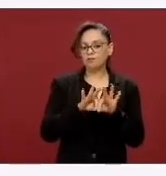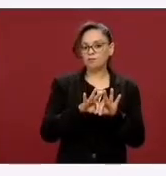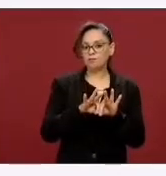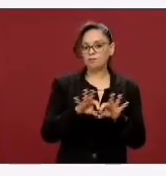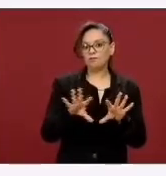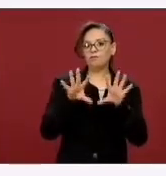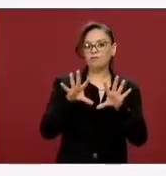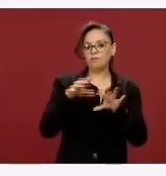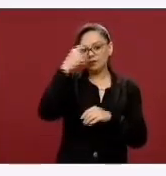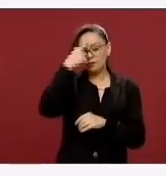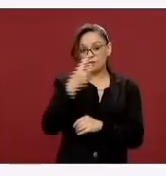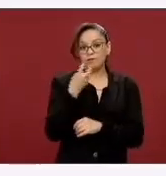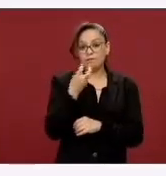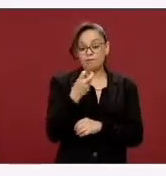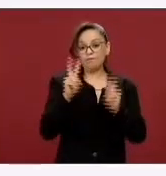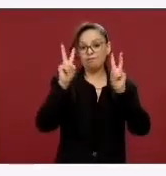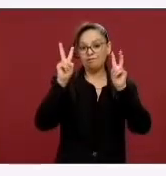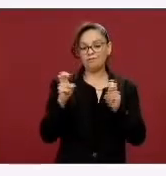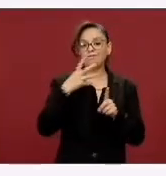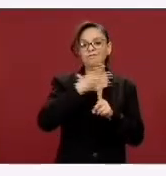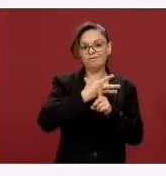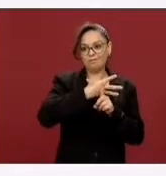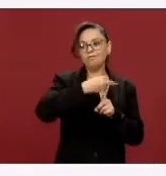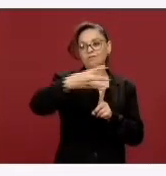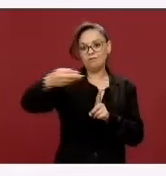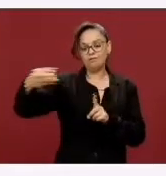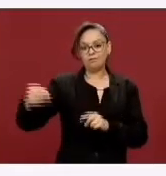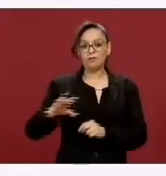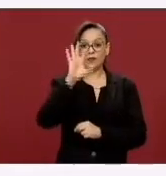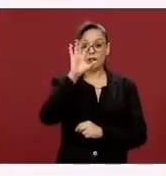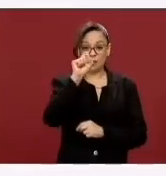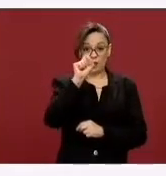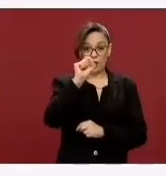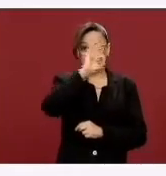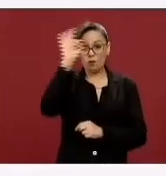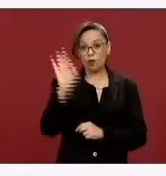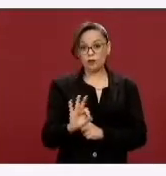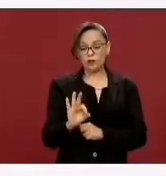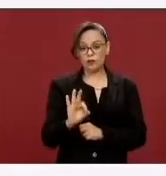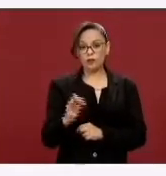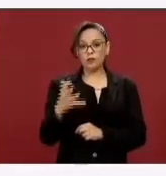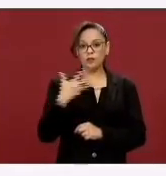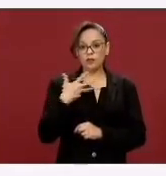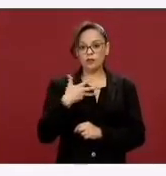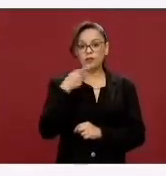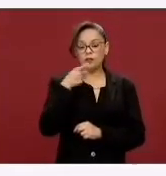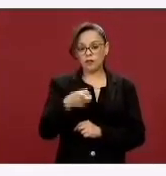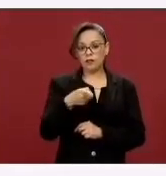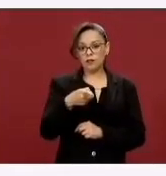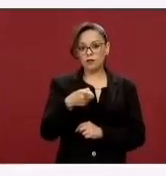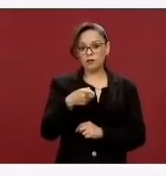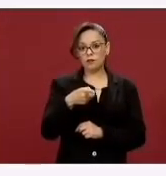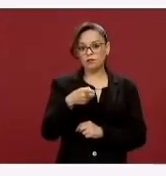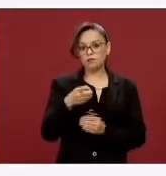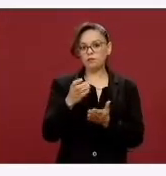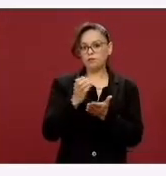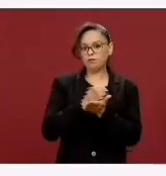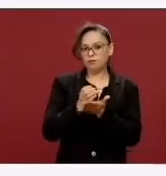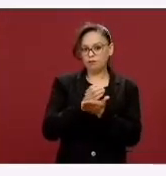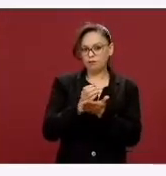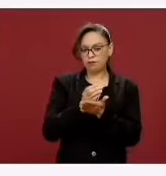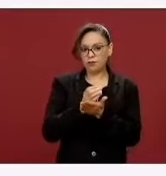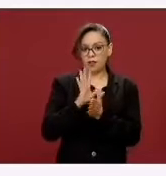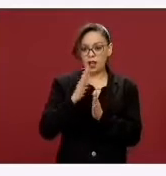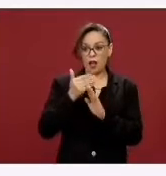para la epidemia. En cambio, el otro 20%, los casos que infectaron o curaron hace más de 14